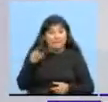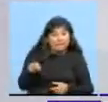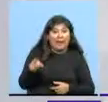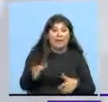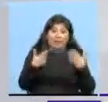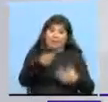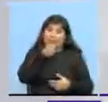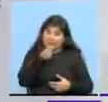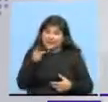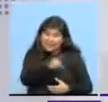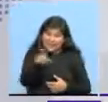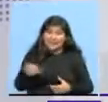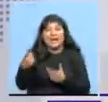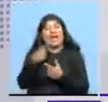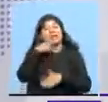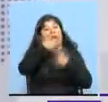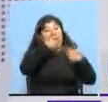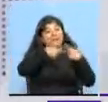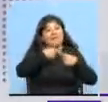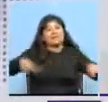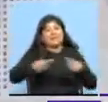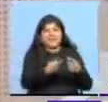que necesitamos ayuda.